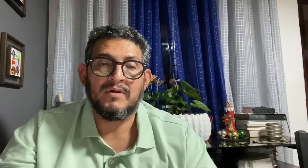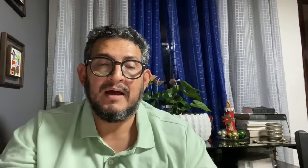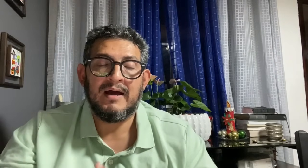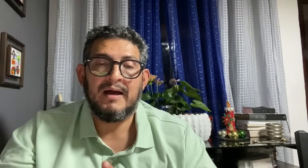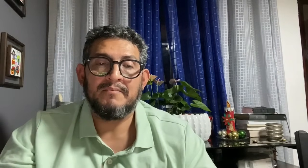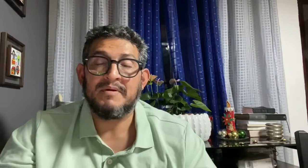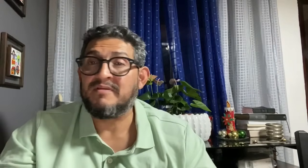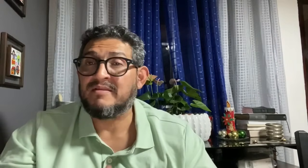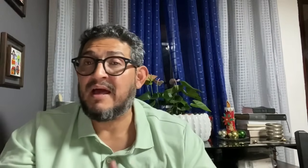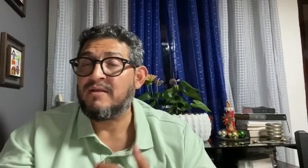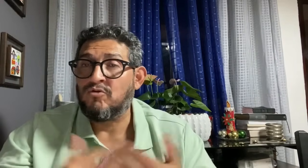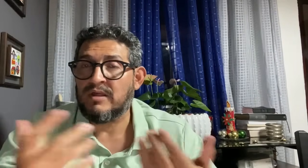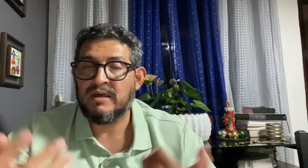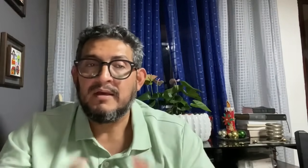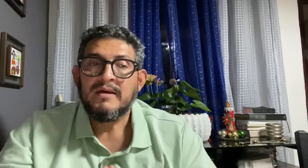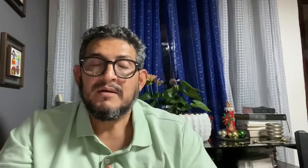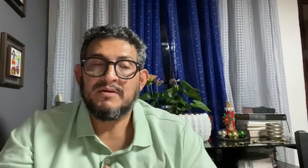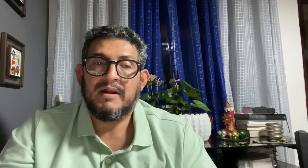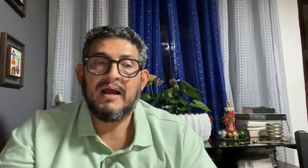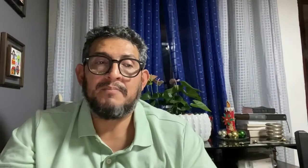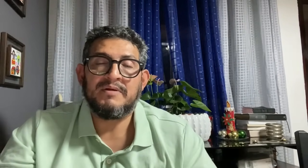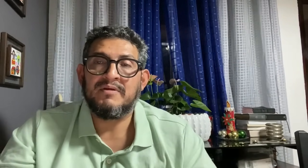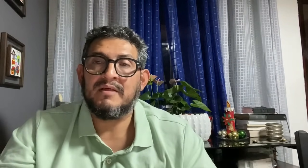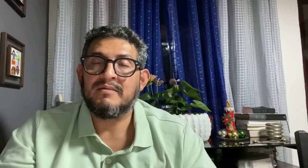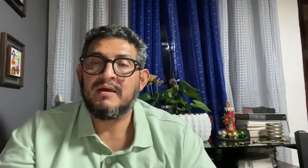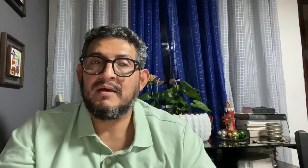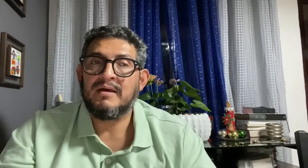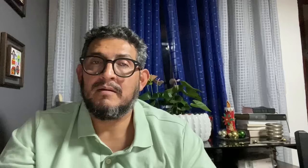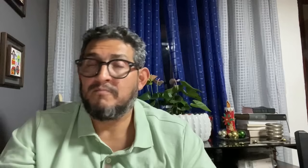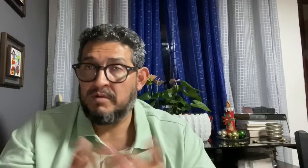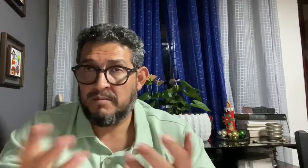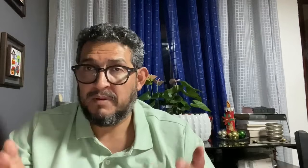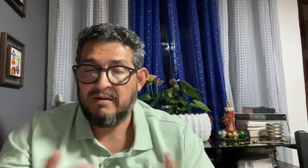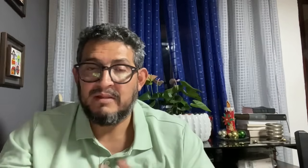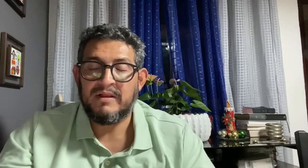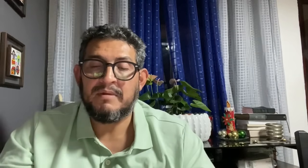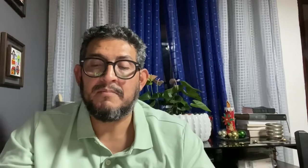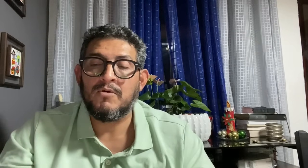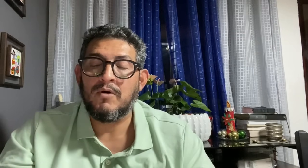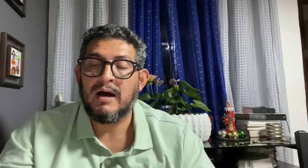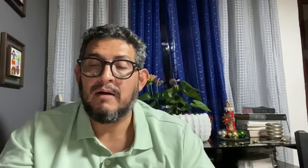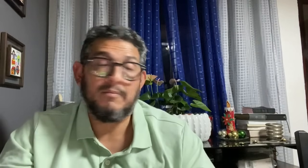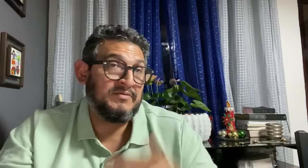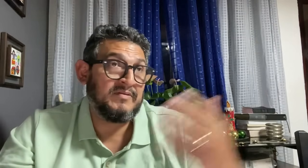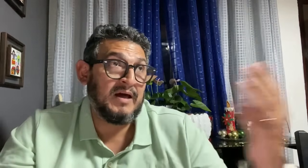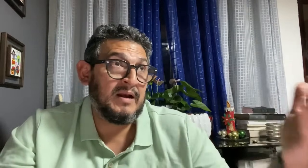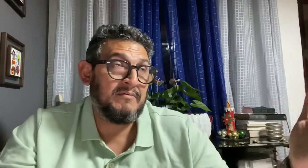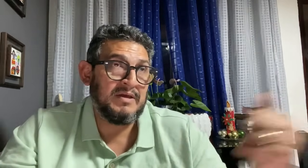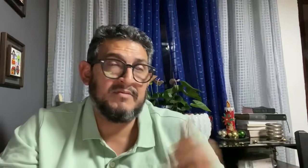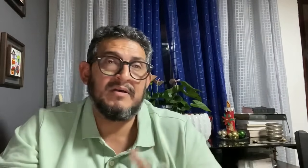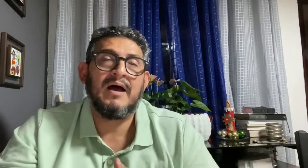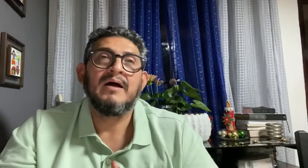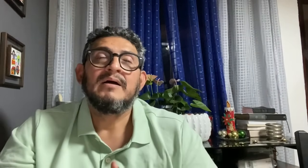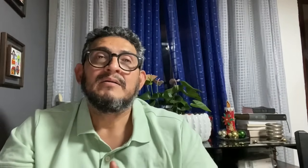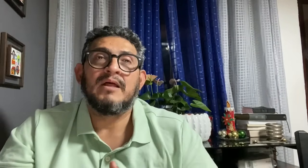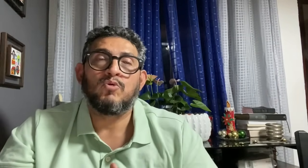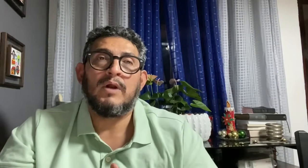no será una visita en donde llevarán al presidente, en palabras del mismo, a visitar la